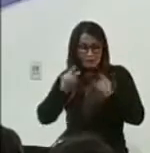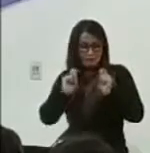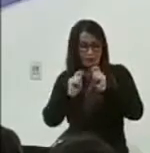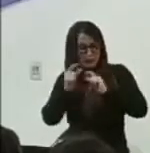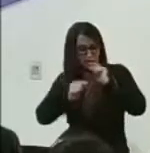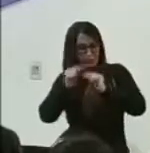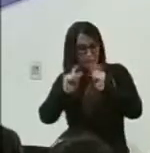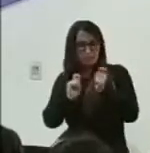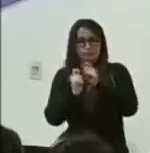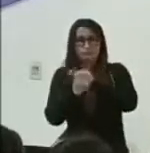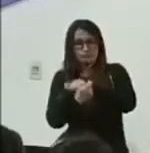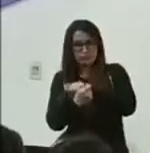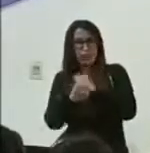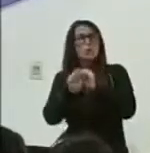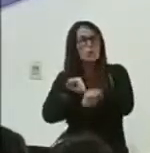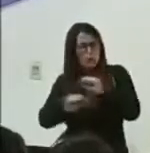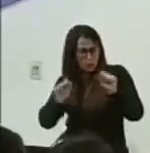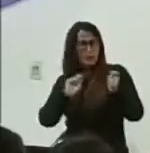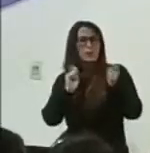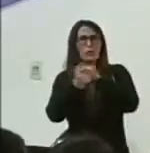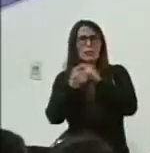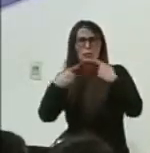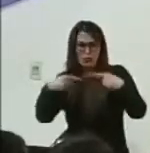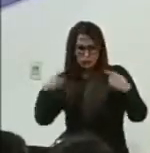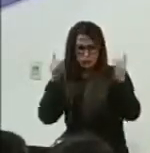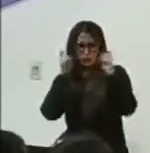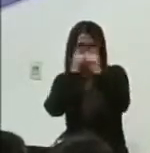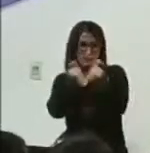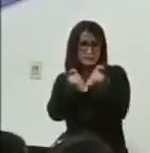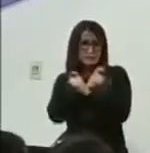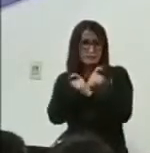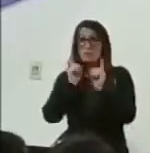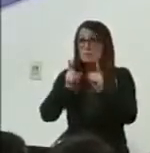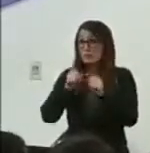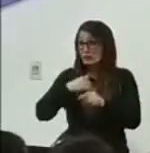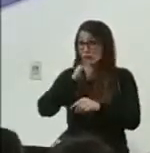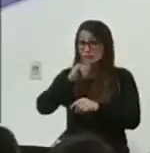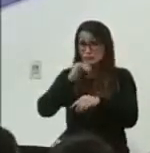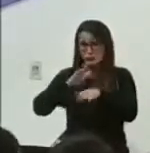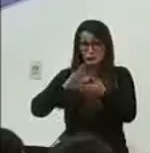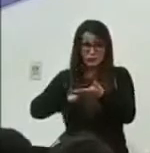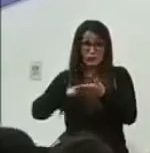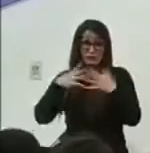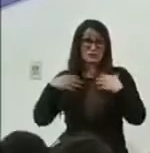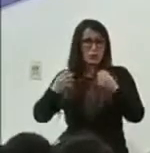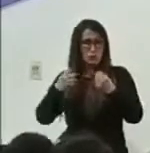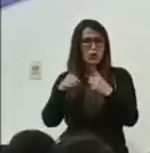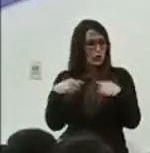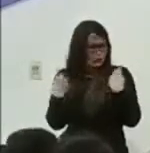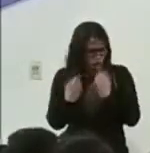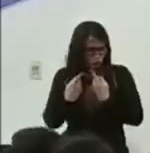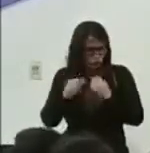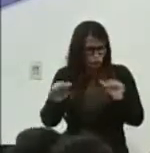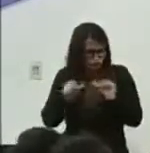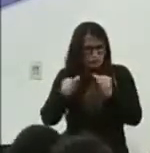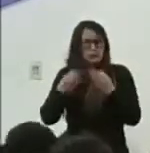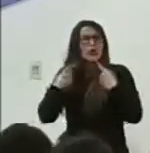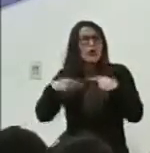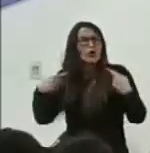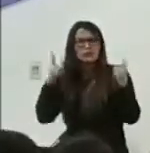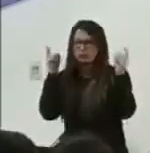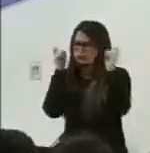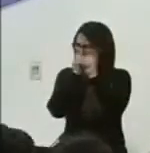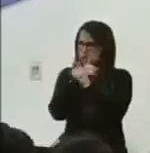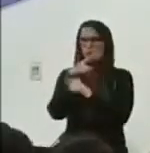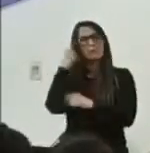ya sabemos que podemos cambiar cosas dificilísimas, como esto que conté de la salud. Nosotros hemos hecho cosas dificilísimas que todo el mundo decía no